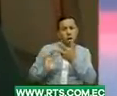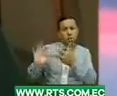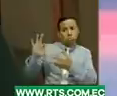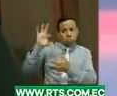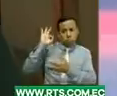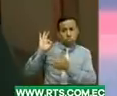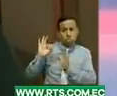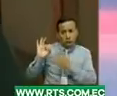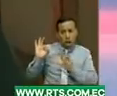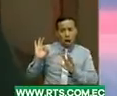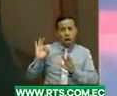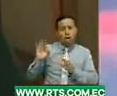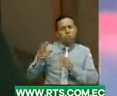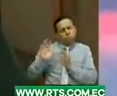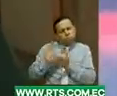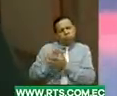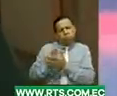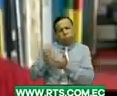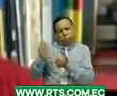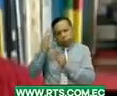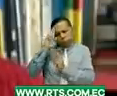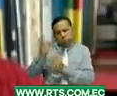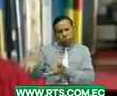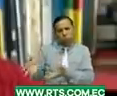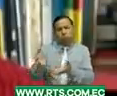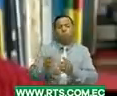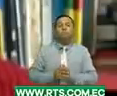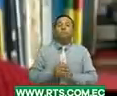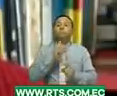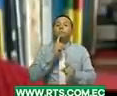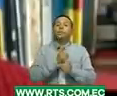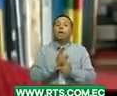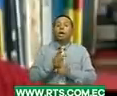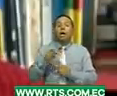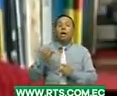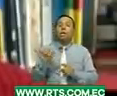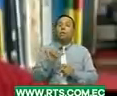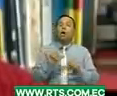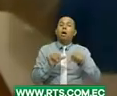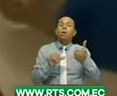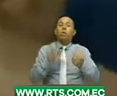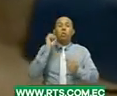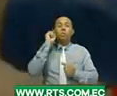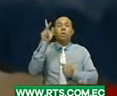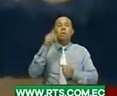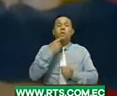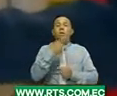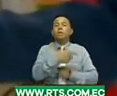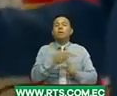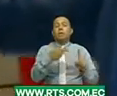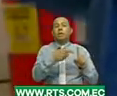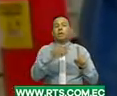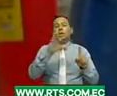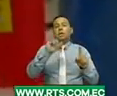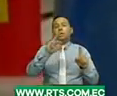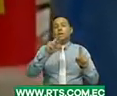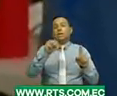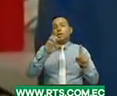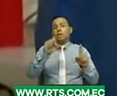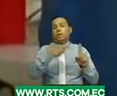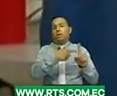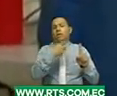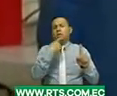las personas que pueden representar a las universidades. Criterios similares del experto en promoción de la salud, Irene Torres, dice que la sociedad